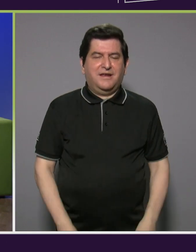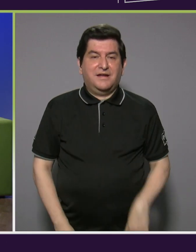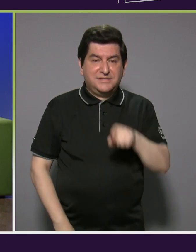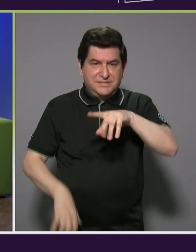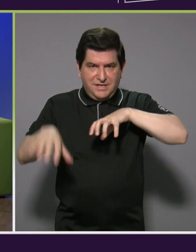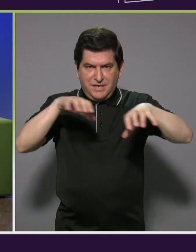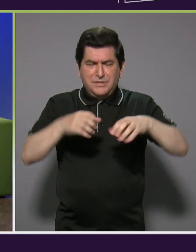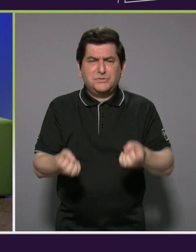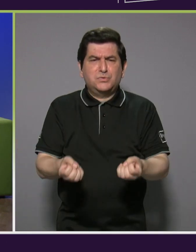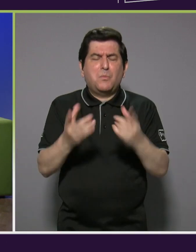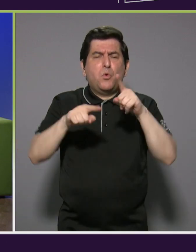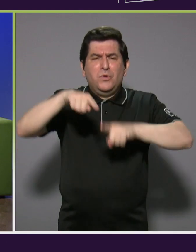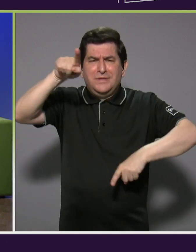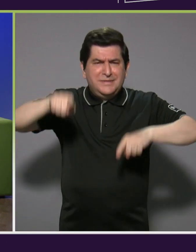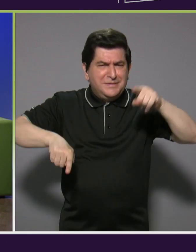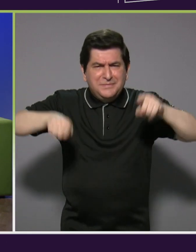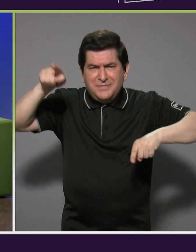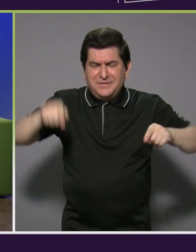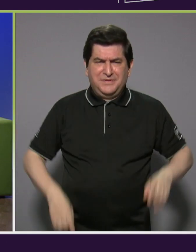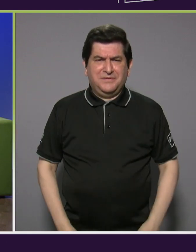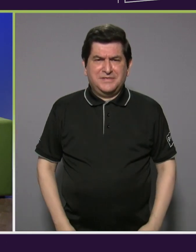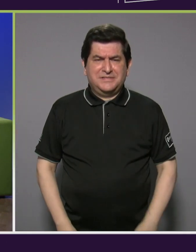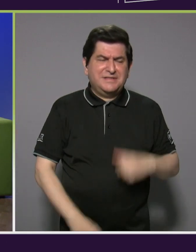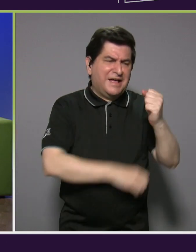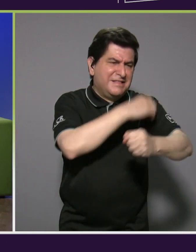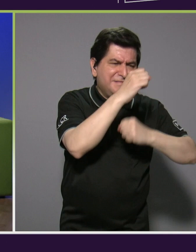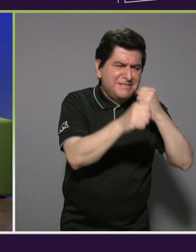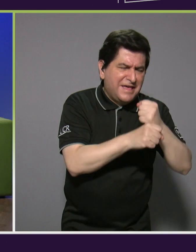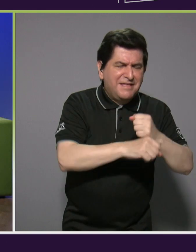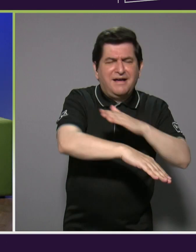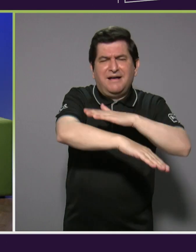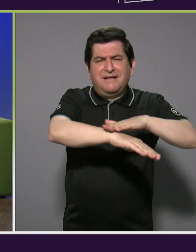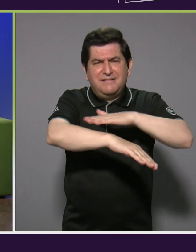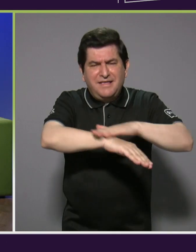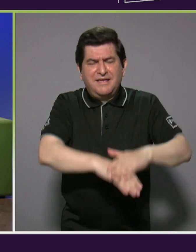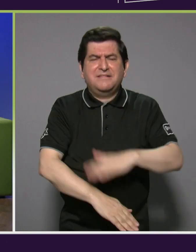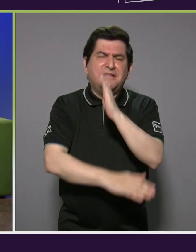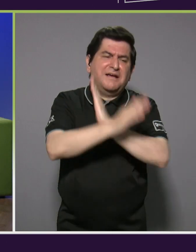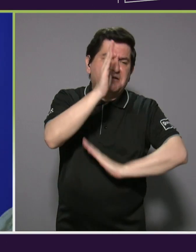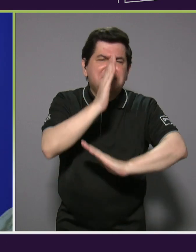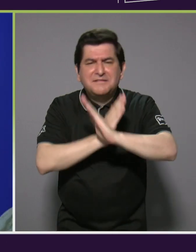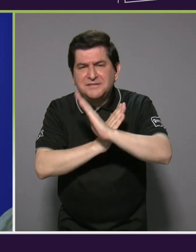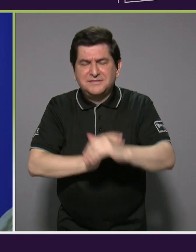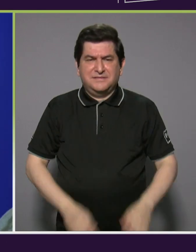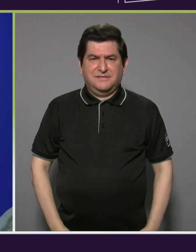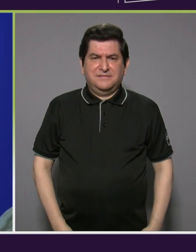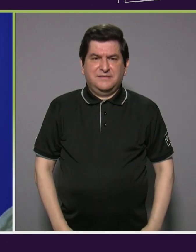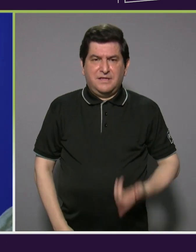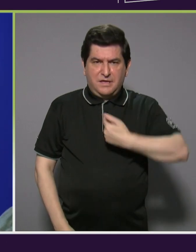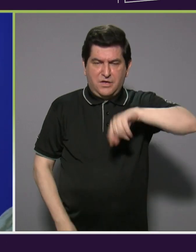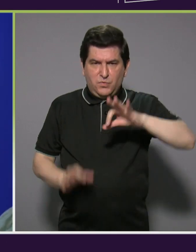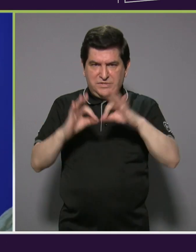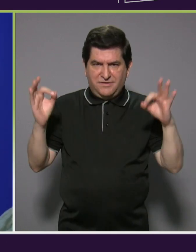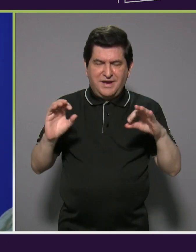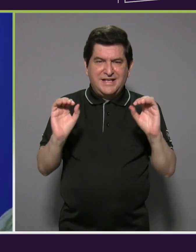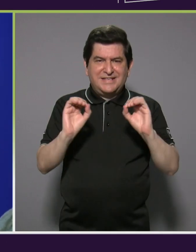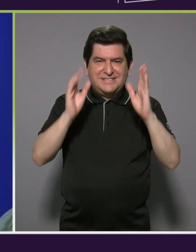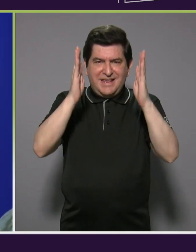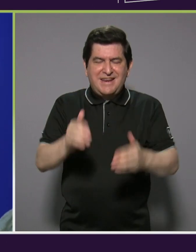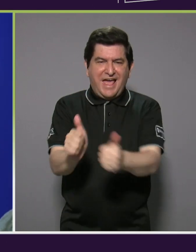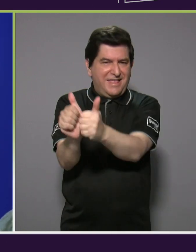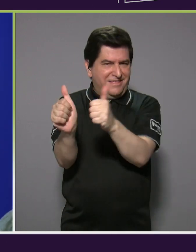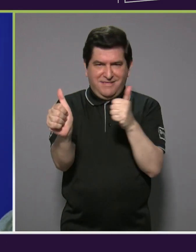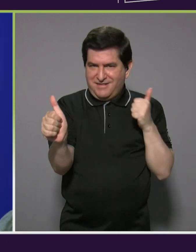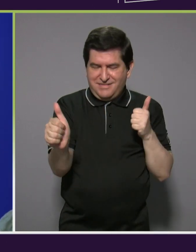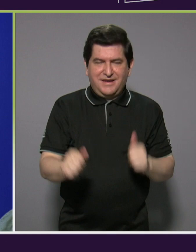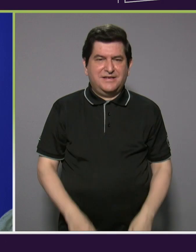movimiento hay una gran diversidad etaria, étnica, de discapacidad. Entonces nuestro lema es que nadie se quede atrás